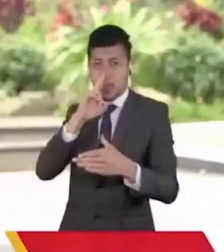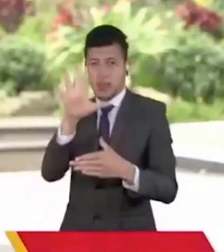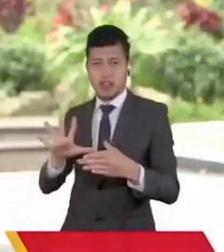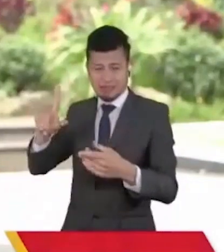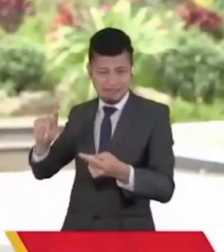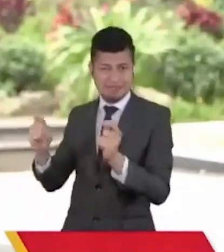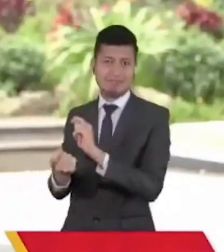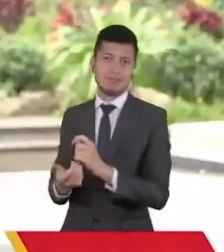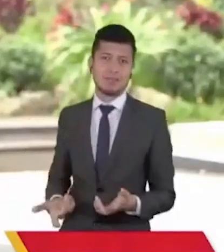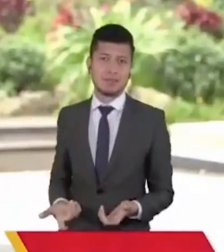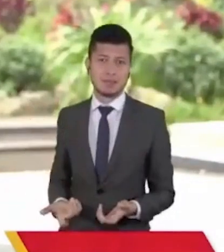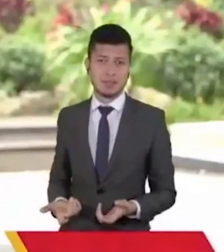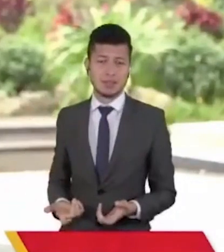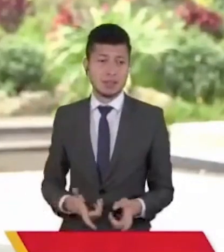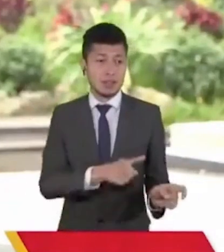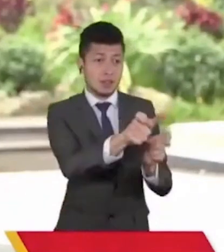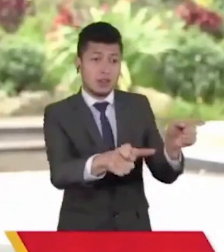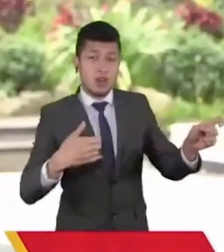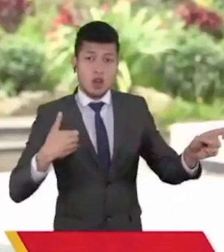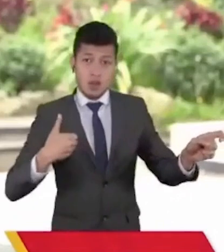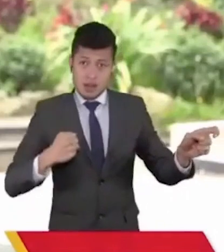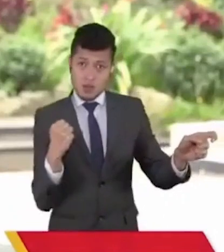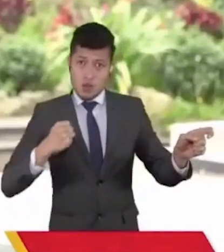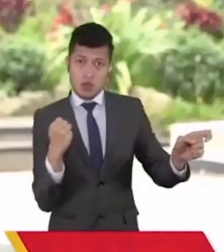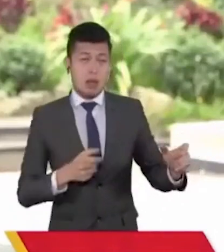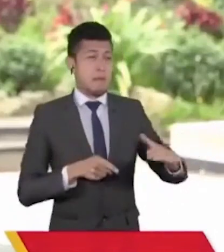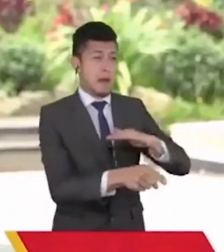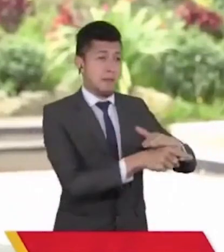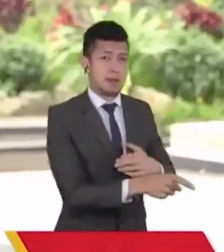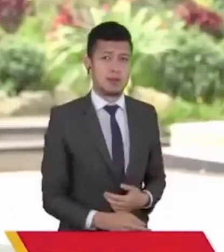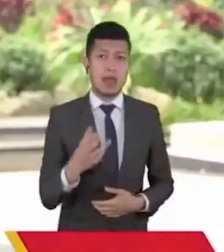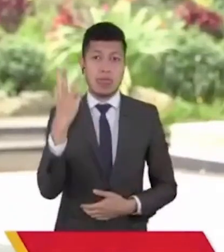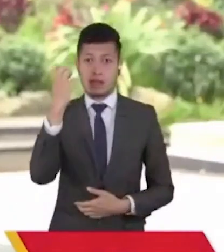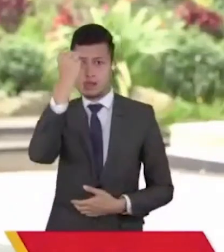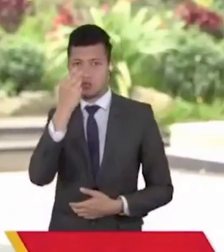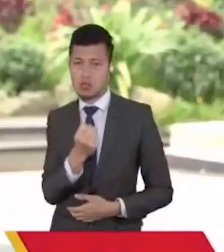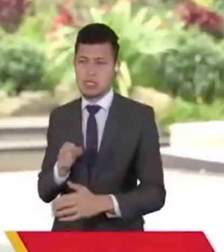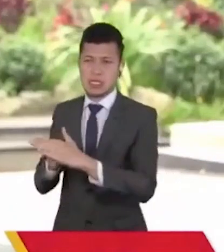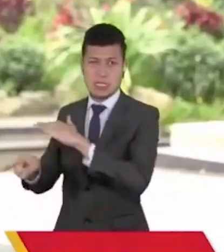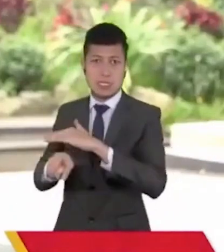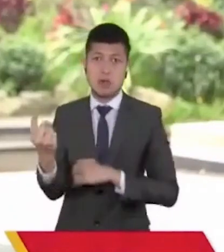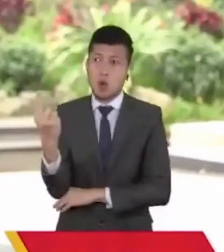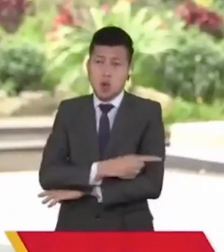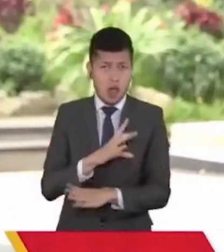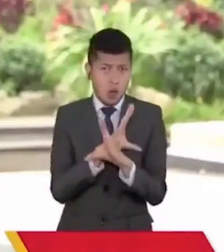No se asesina a 8 jóvenes en Bogotá, a 3 en Soacha, en una sola